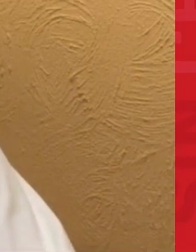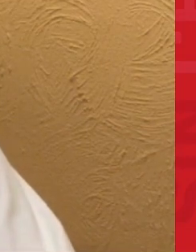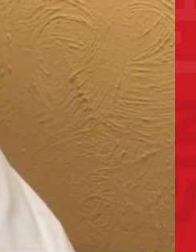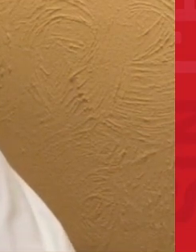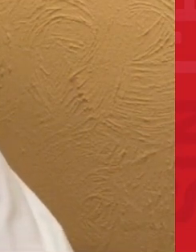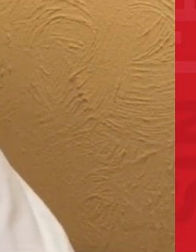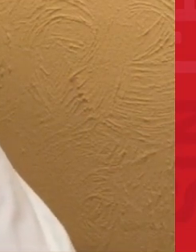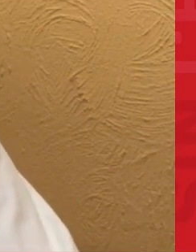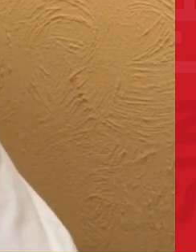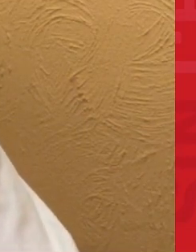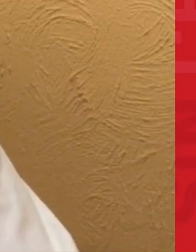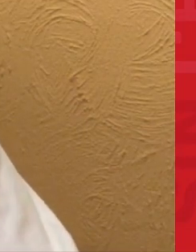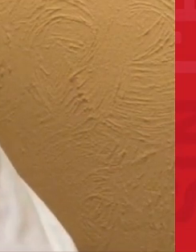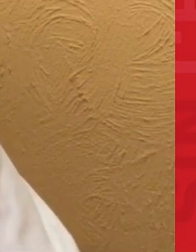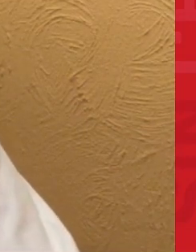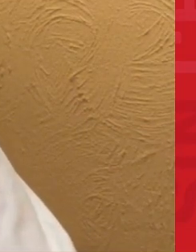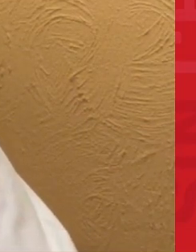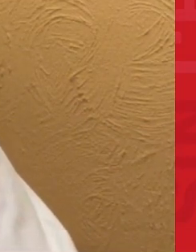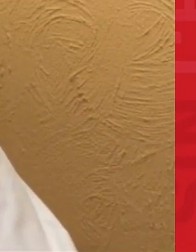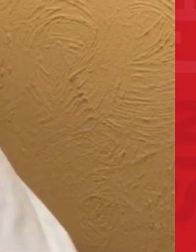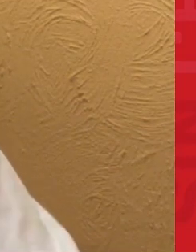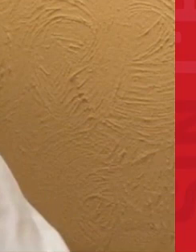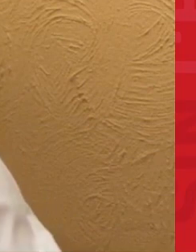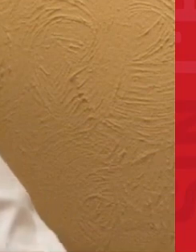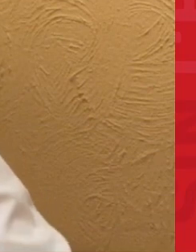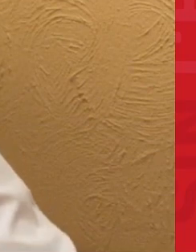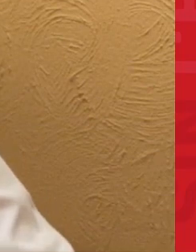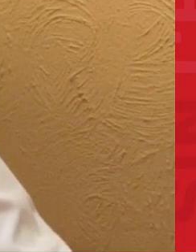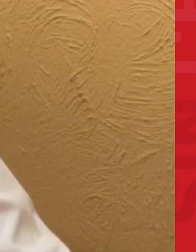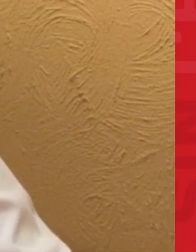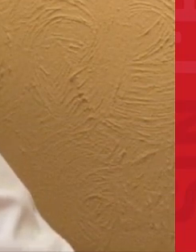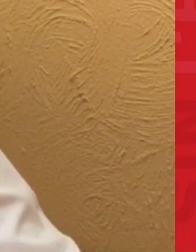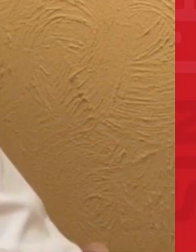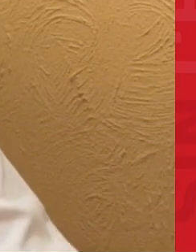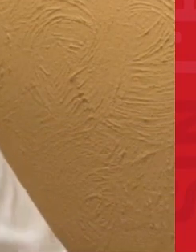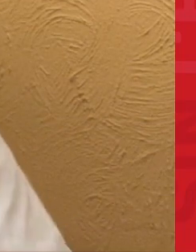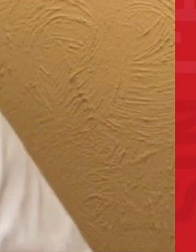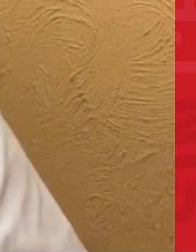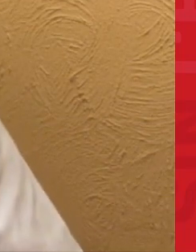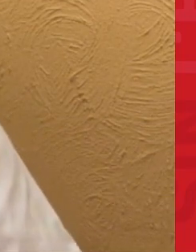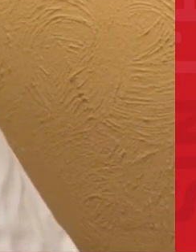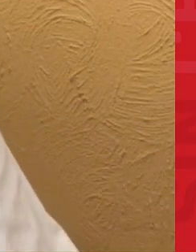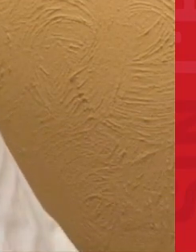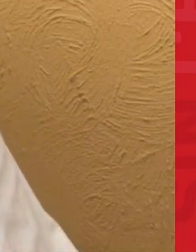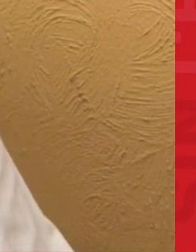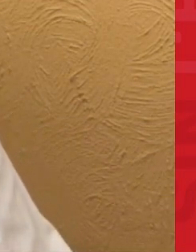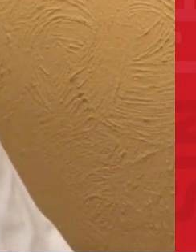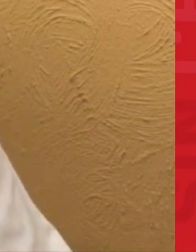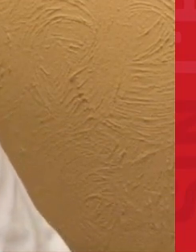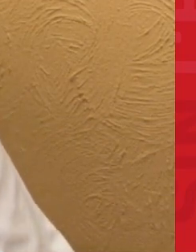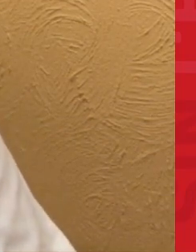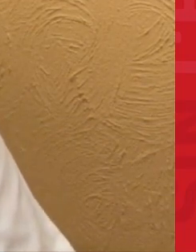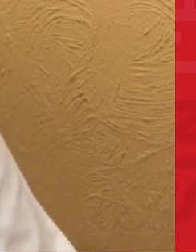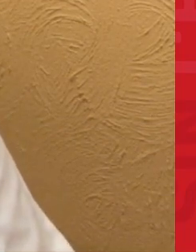Moreno y Marco Cortés para decir cualquier barbaridad que haga feliz, que ponga contento al patrón.